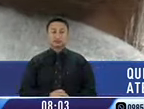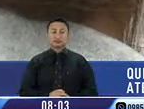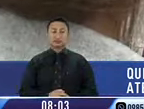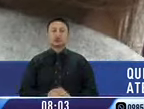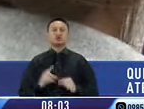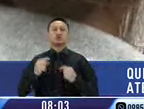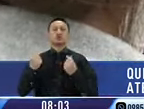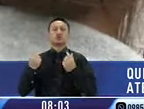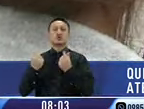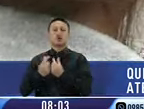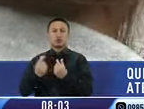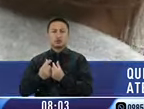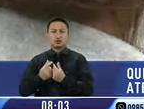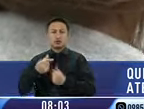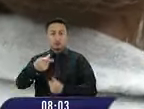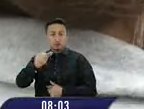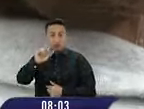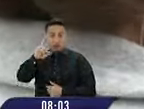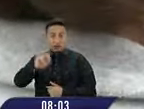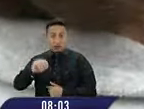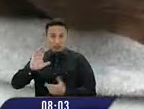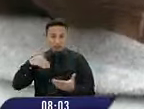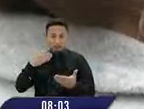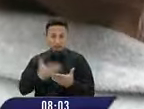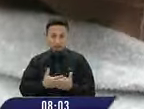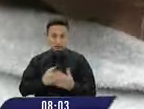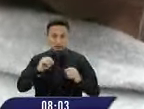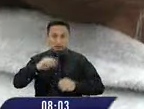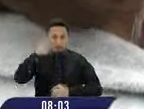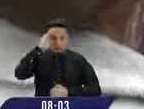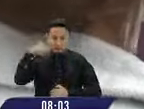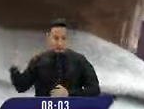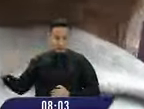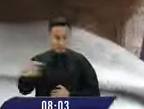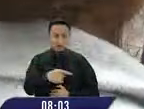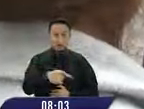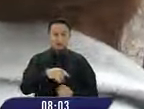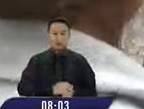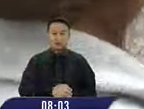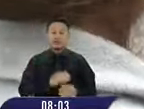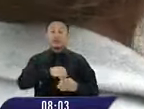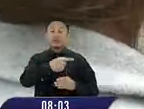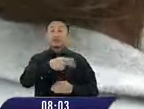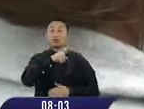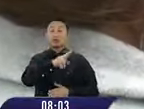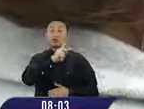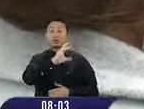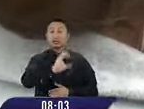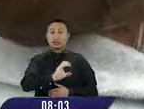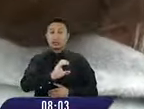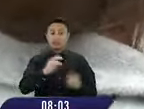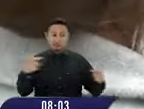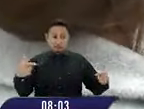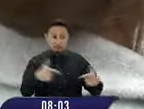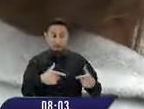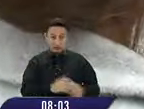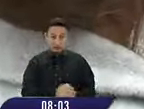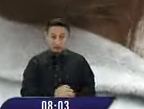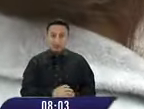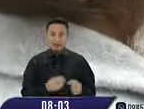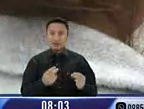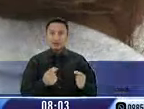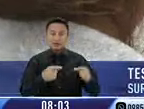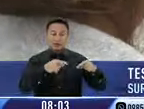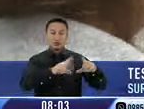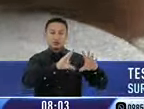de antiexplosivos se dio la noticia de que se habían encontrado aquí a las afueras del upc pero rápidamente